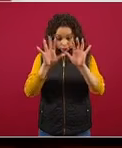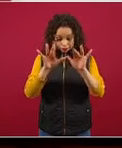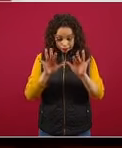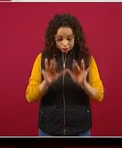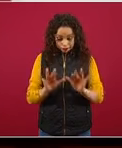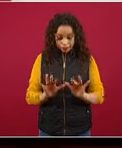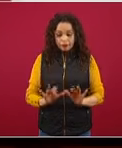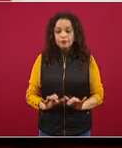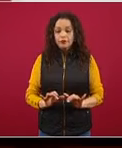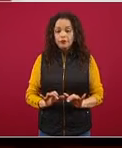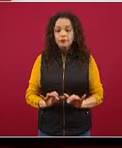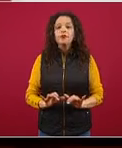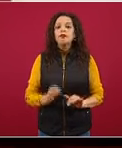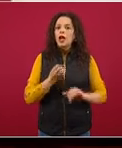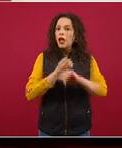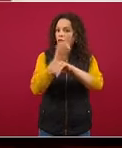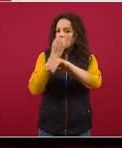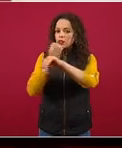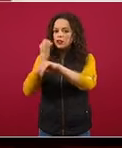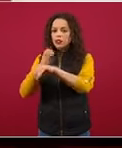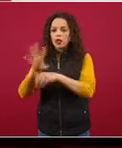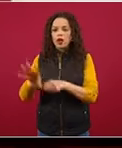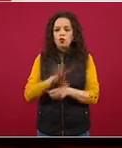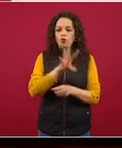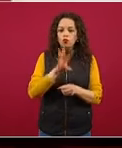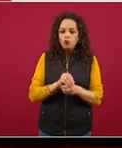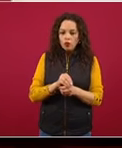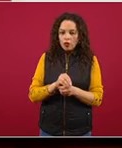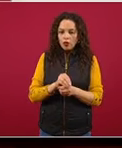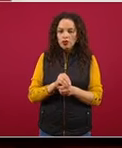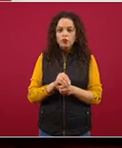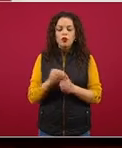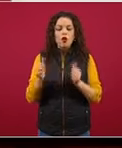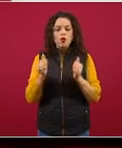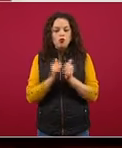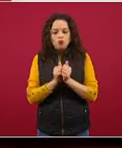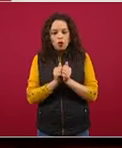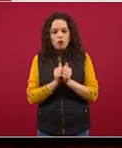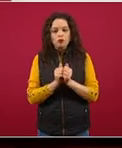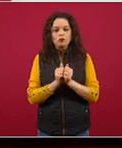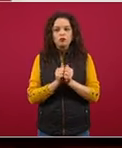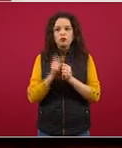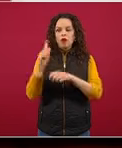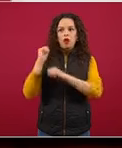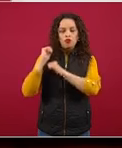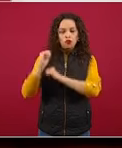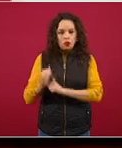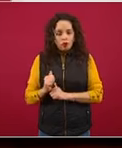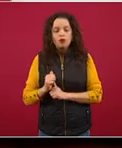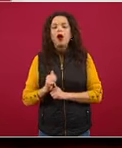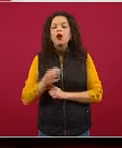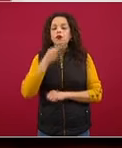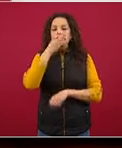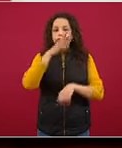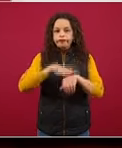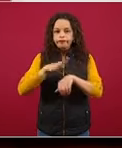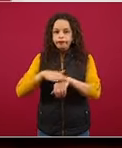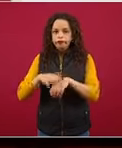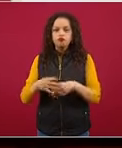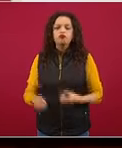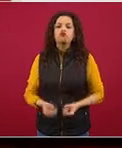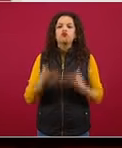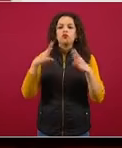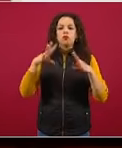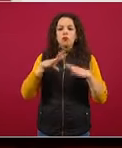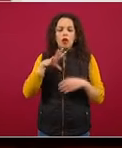en donde todos los estados, todas las entidades federativas de esta república notifican el número de casos,